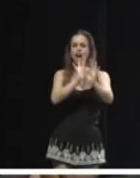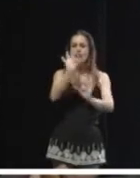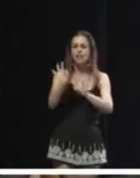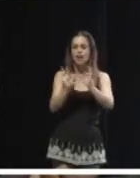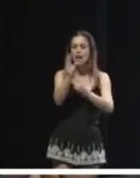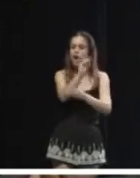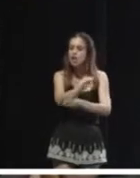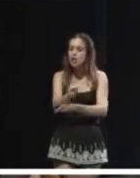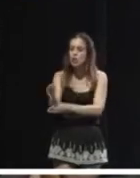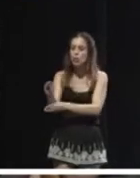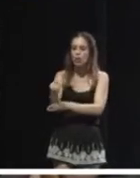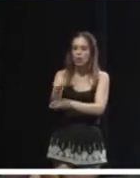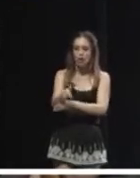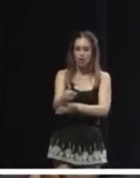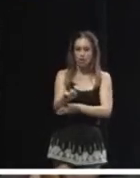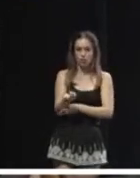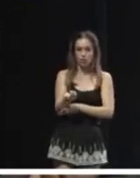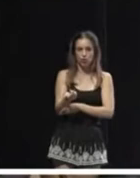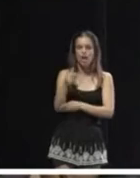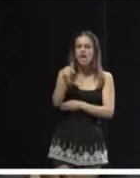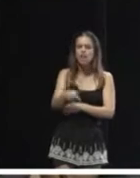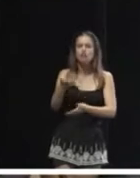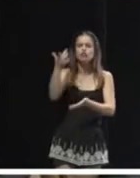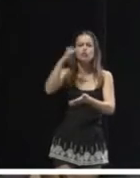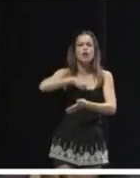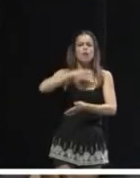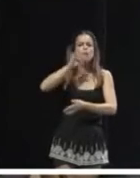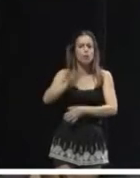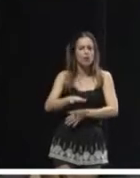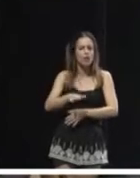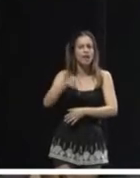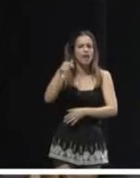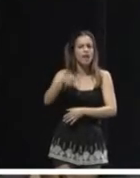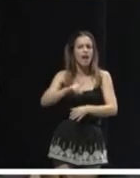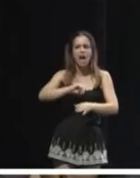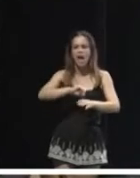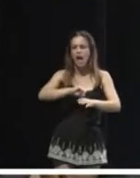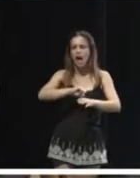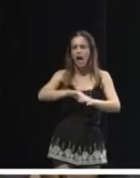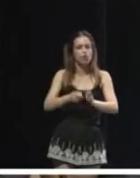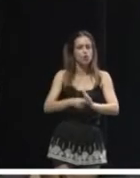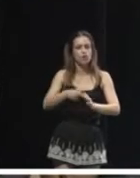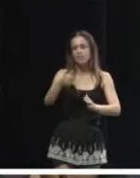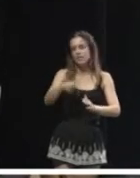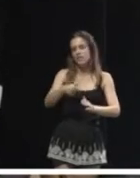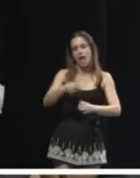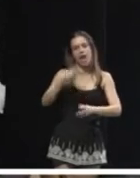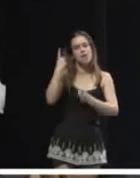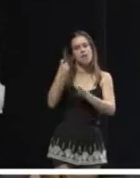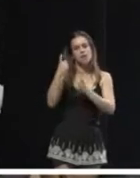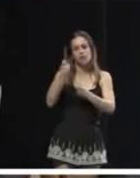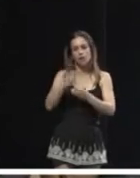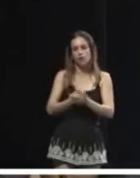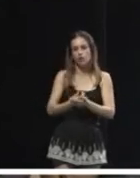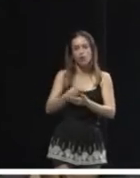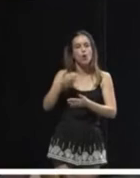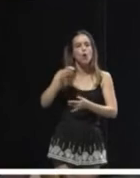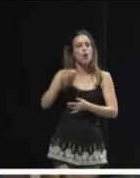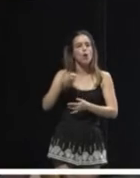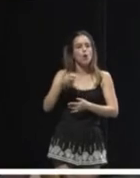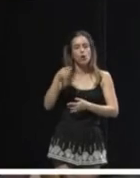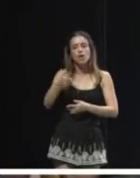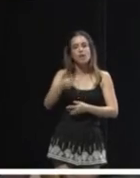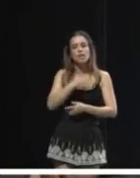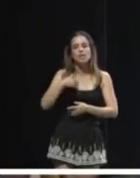cuidado. Esto no solamente es posible, es absolutamente necesario. Y, querido Pérez Royo, lo vamos